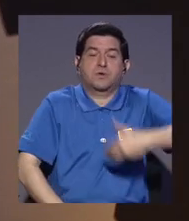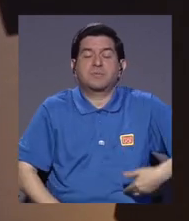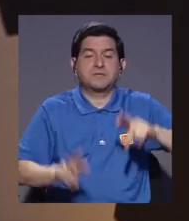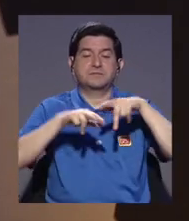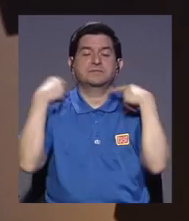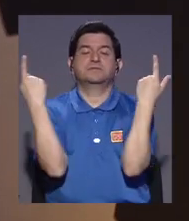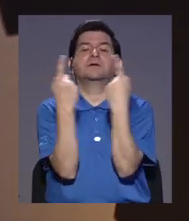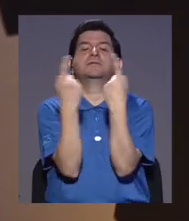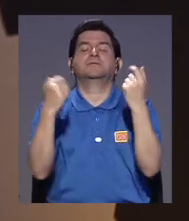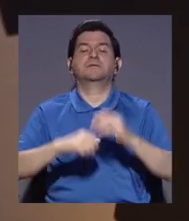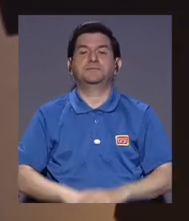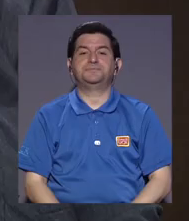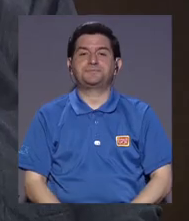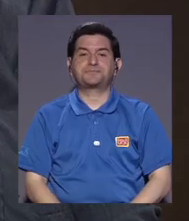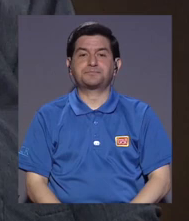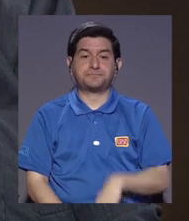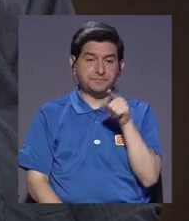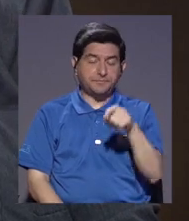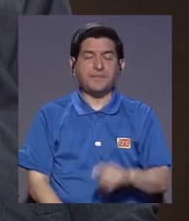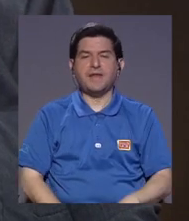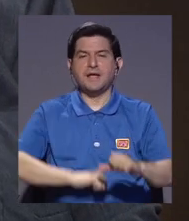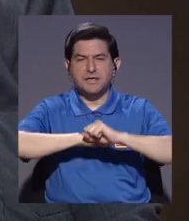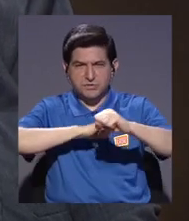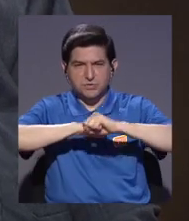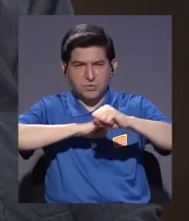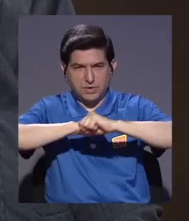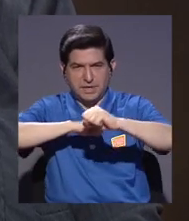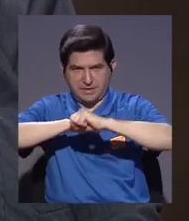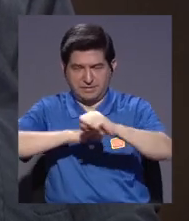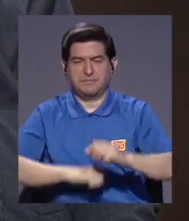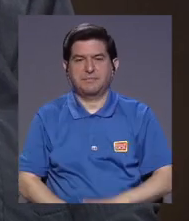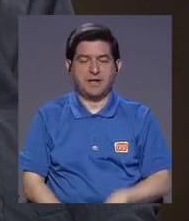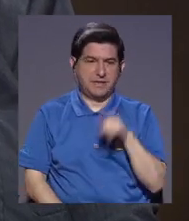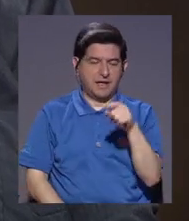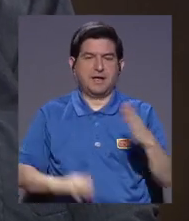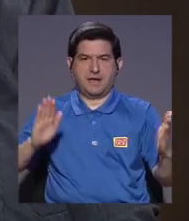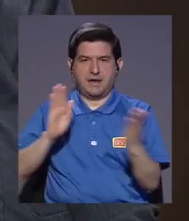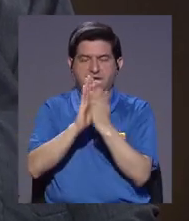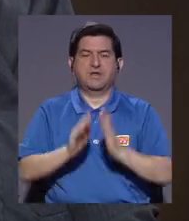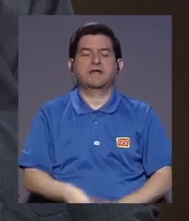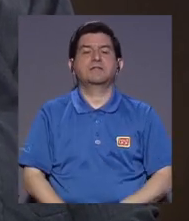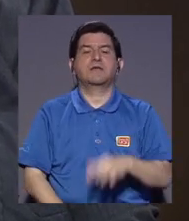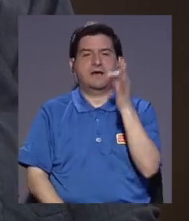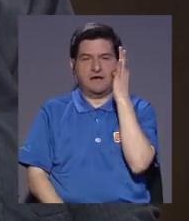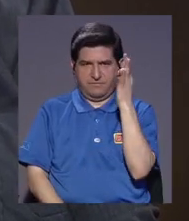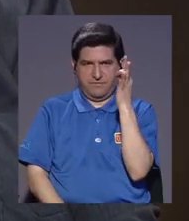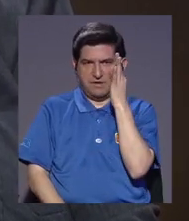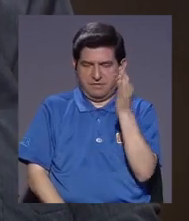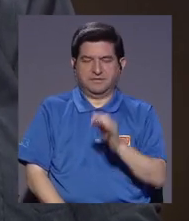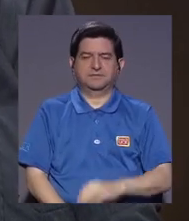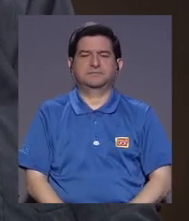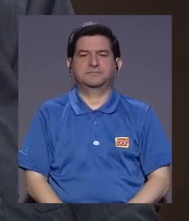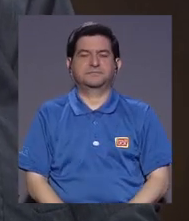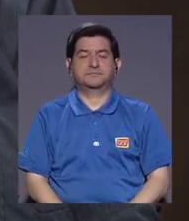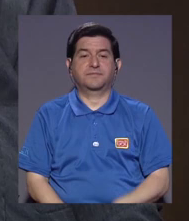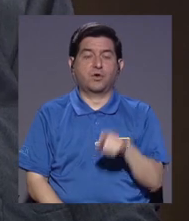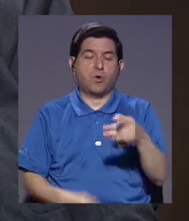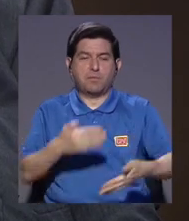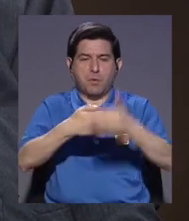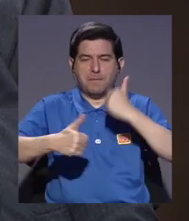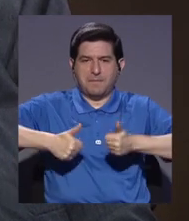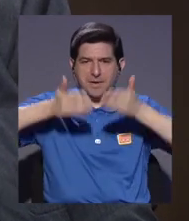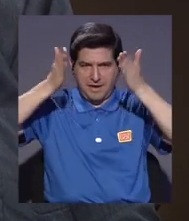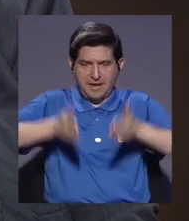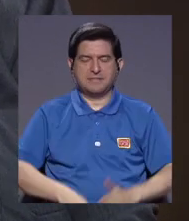presidente del partido eso es en la campaña en donde él se enfrenta jose de figueres como